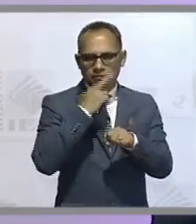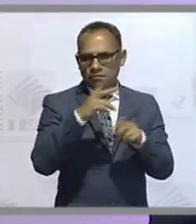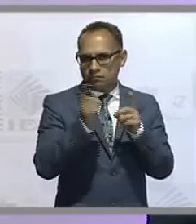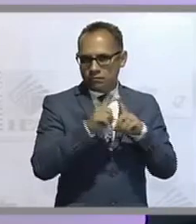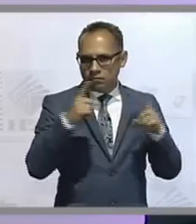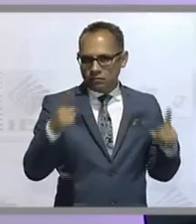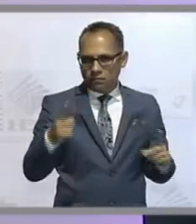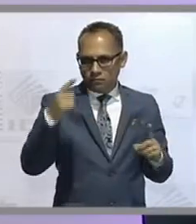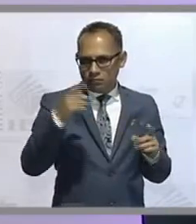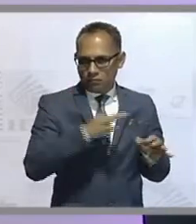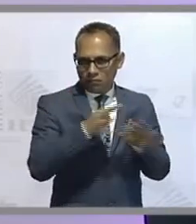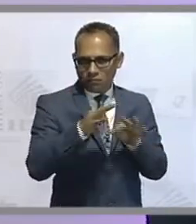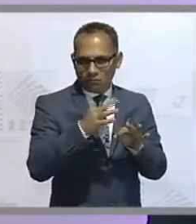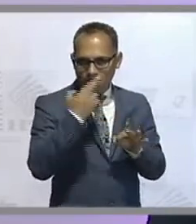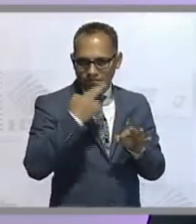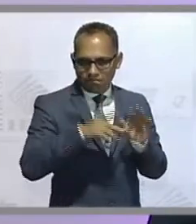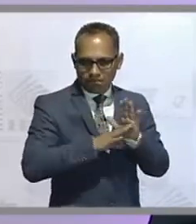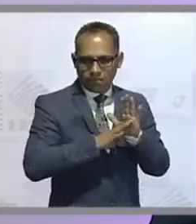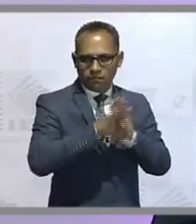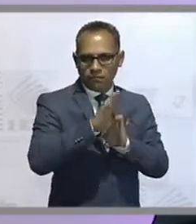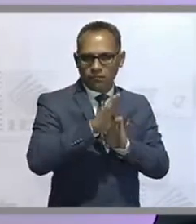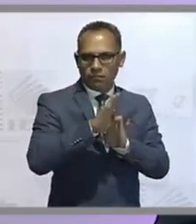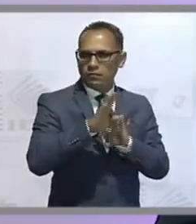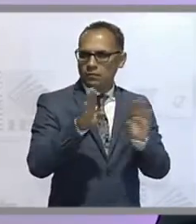partida de sueldos